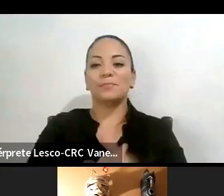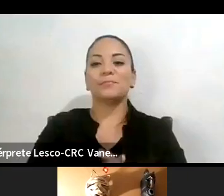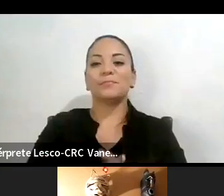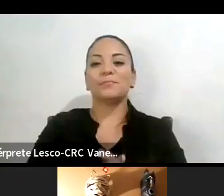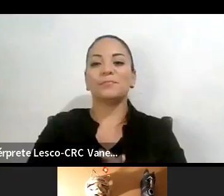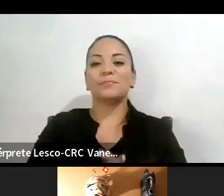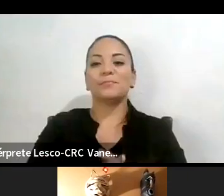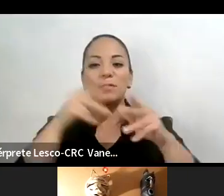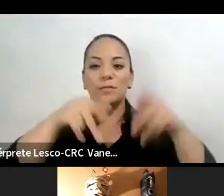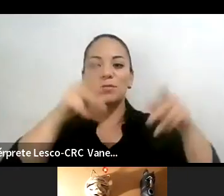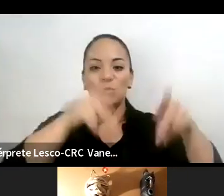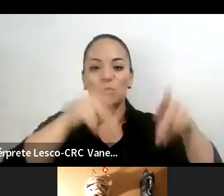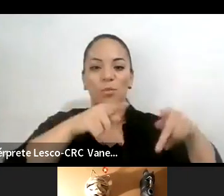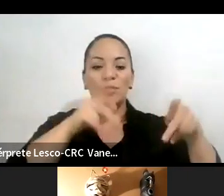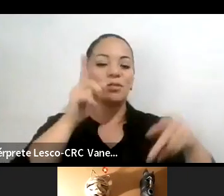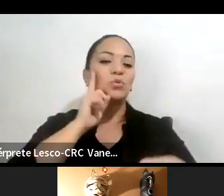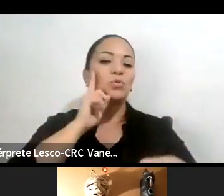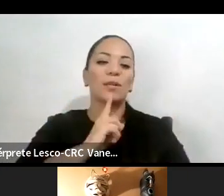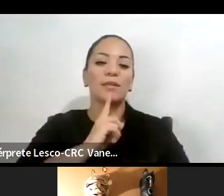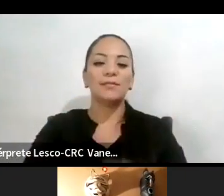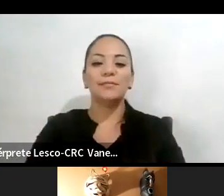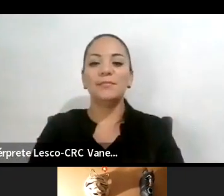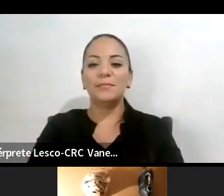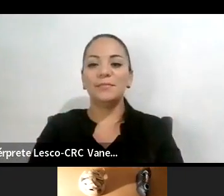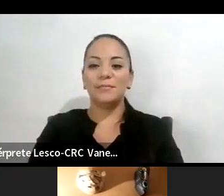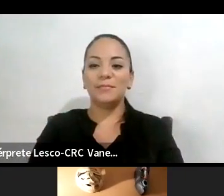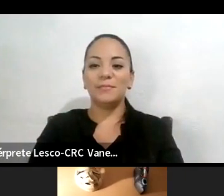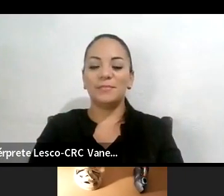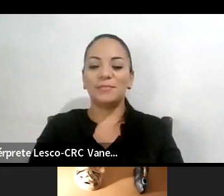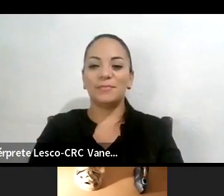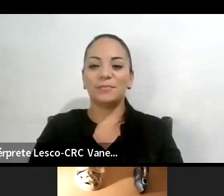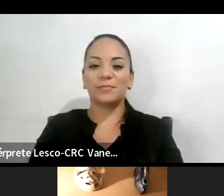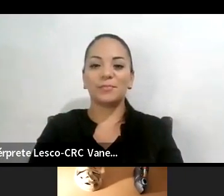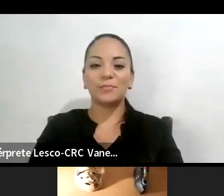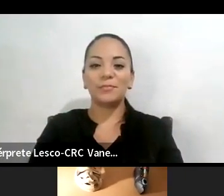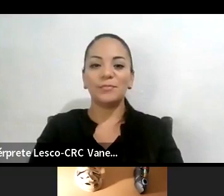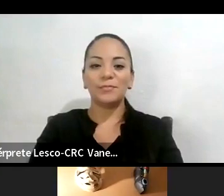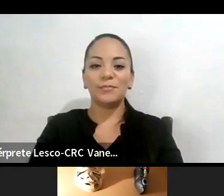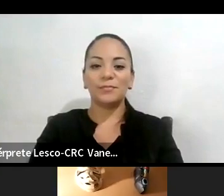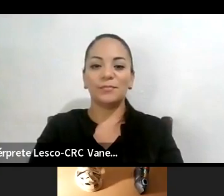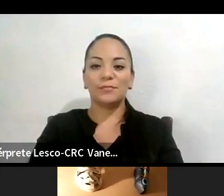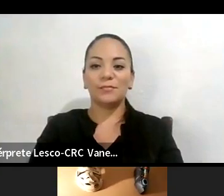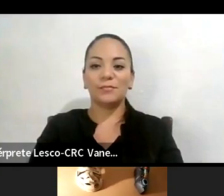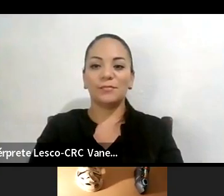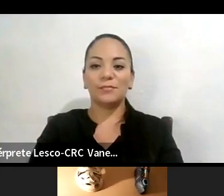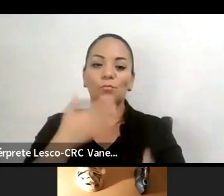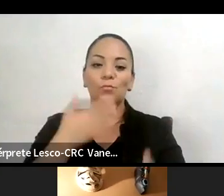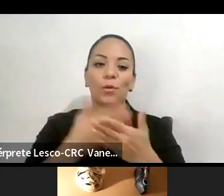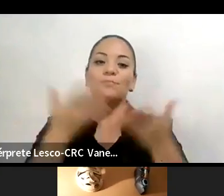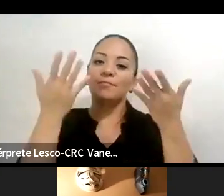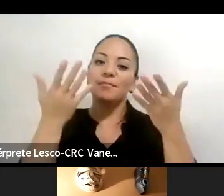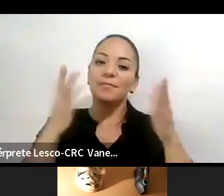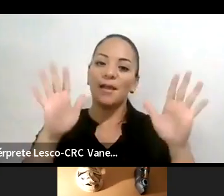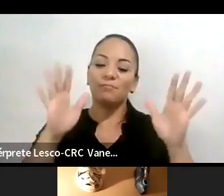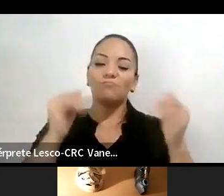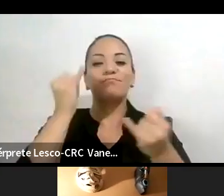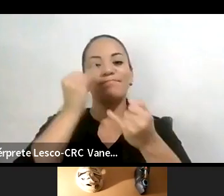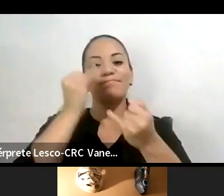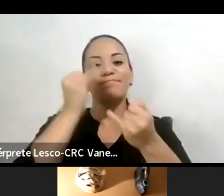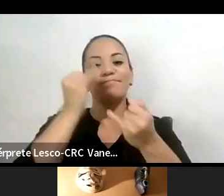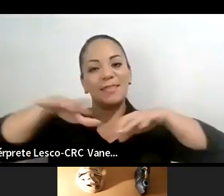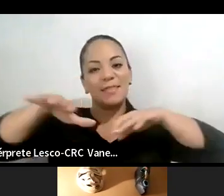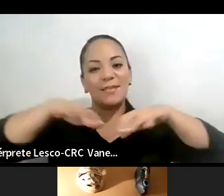personas sordas. En este caso, ya estaríamos dando por concluida